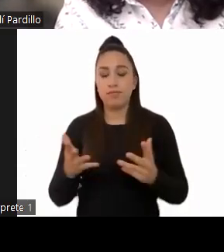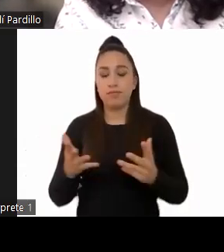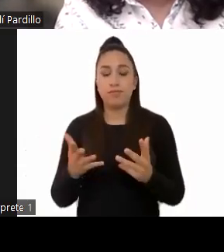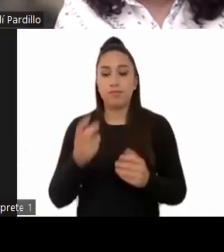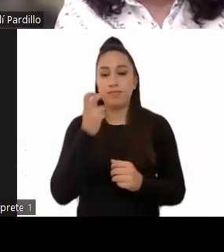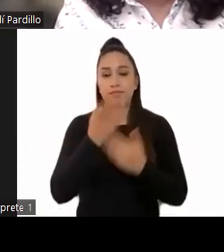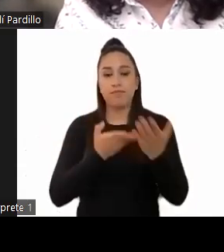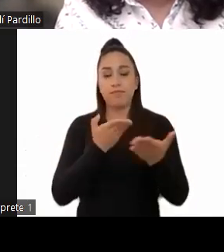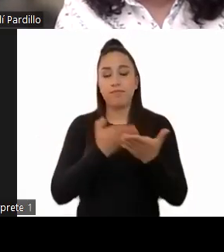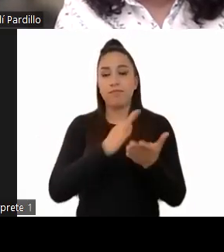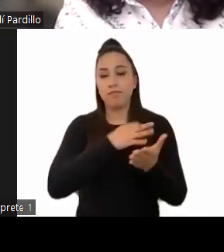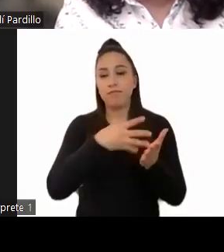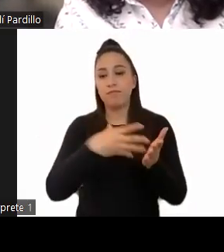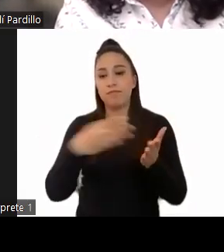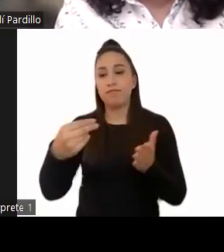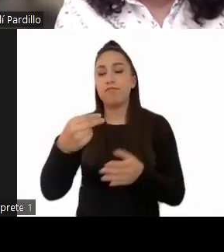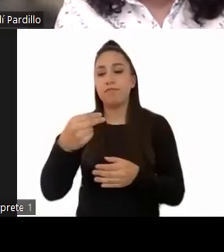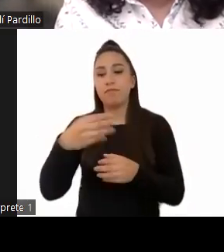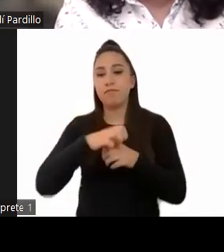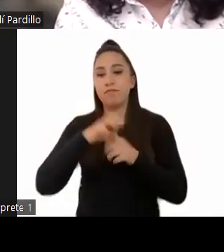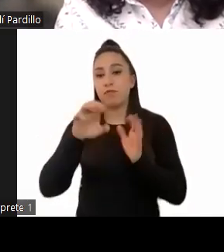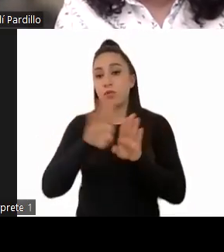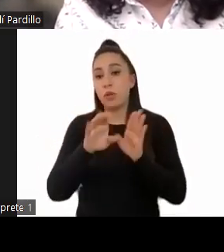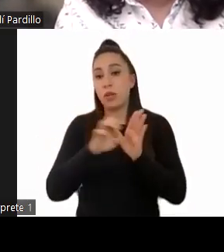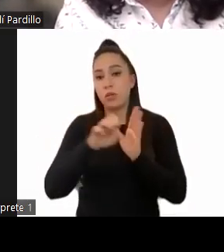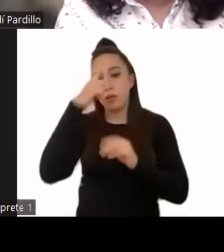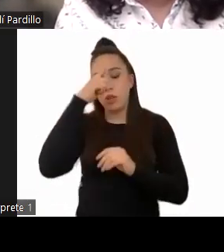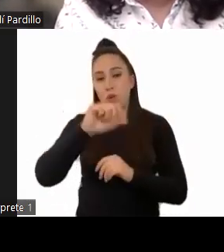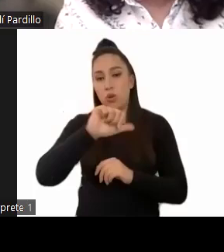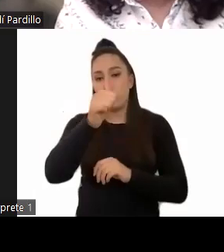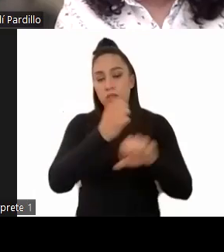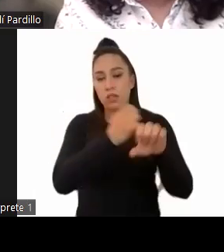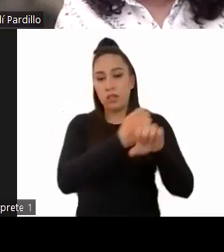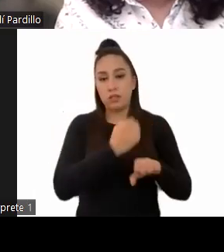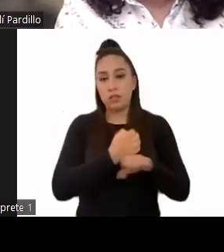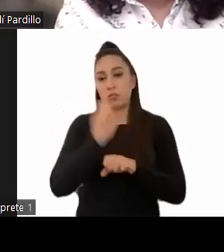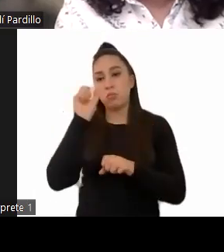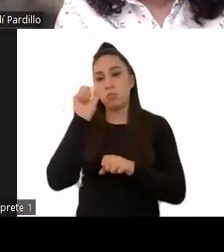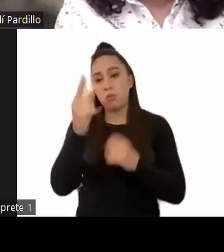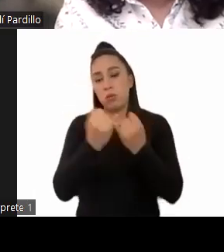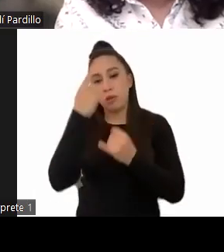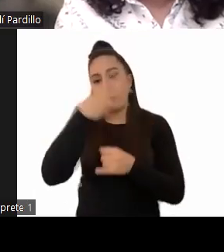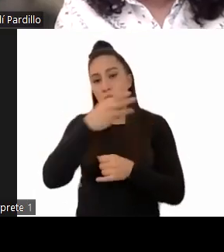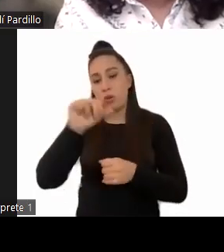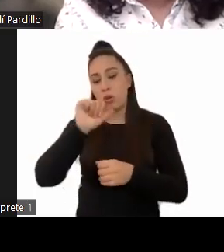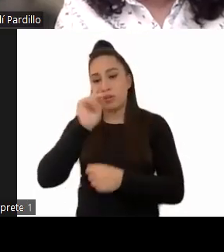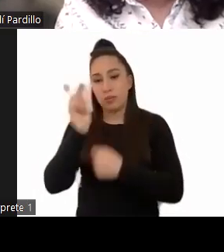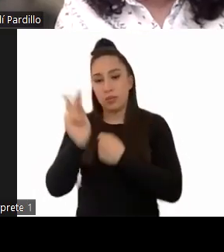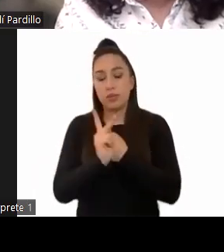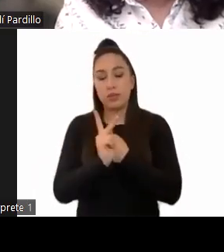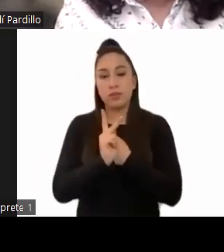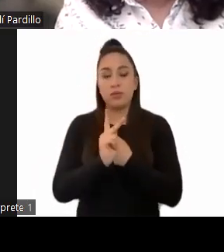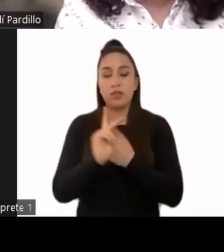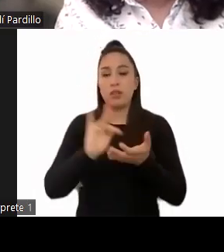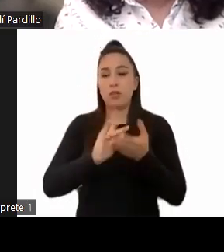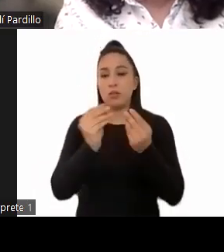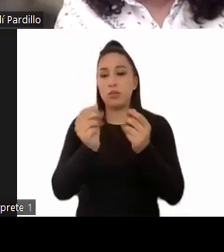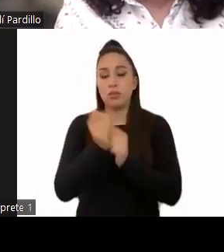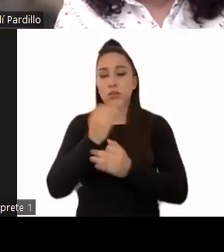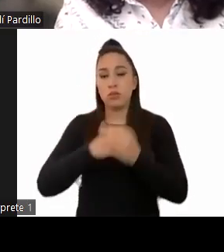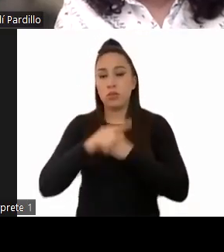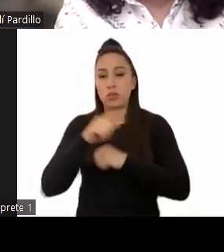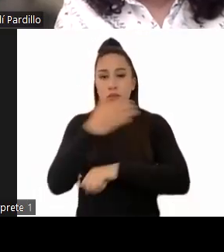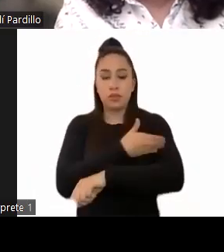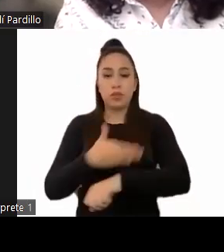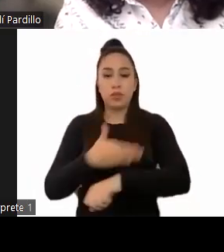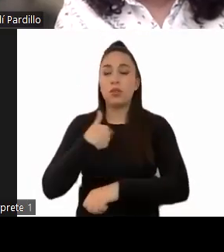se repliquen a nivel nacional y, ¿por qué no, a nivel internacional? Por lo tanto, les agradezco a todas y a todos y le pido,